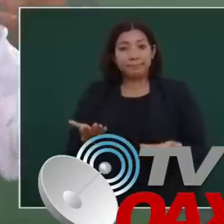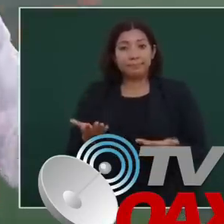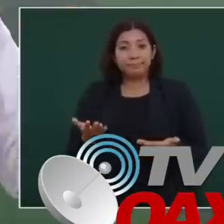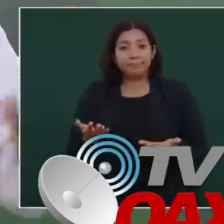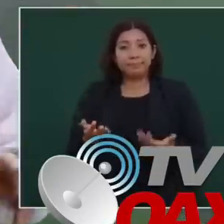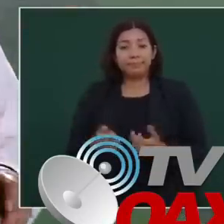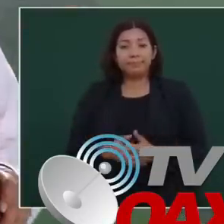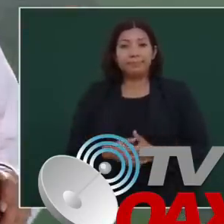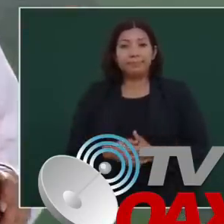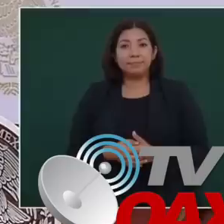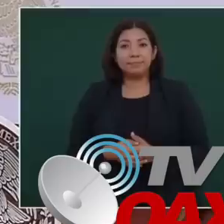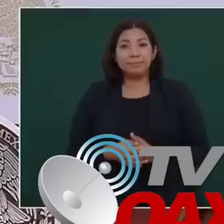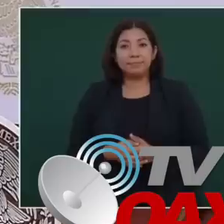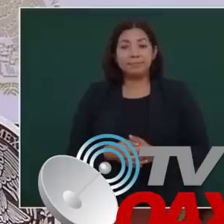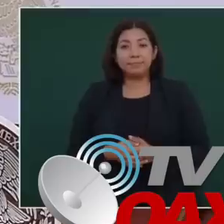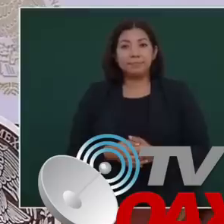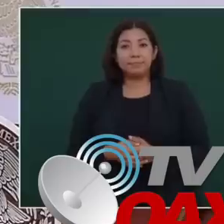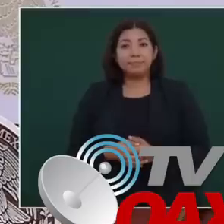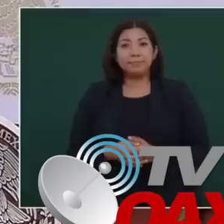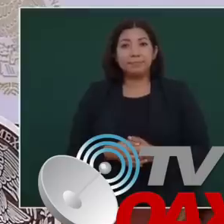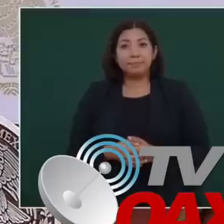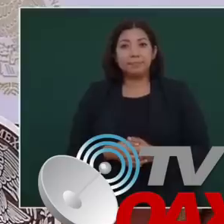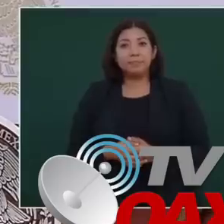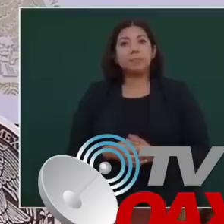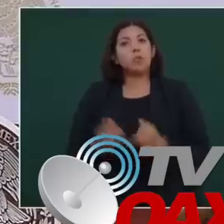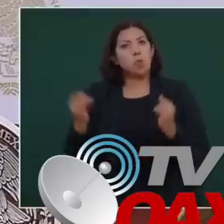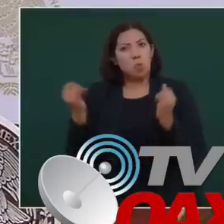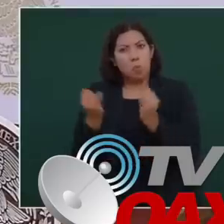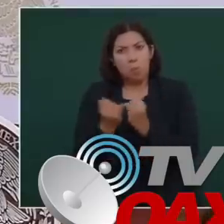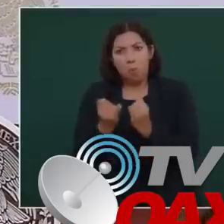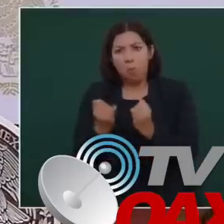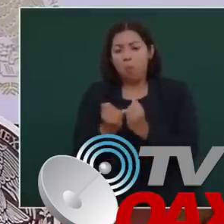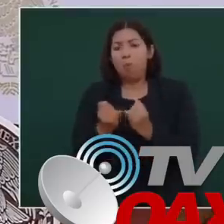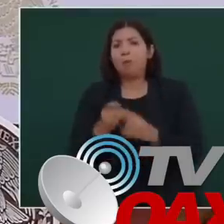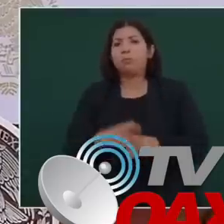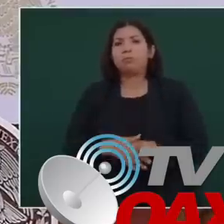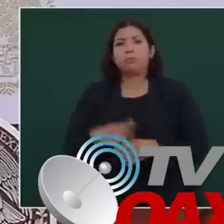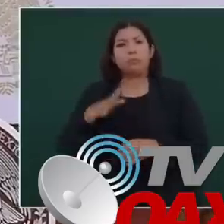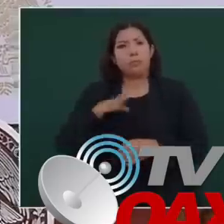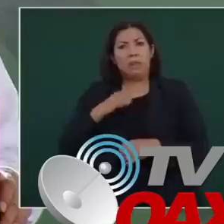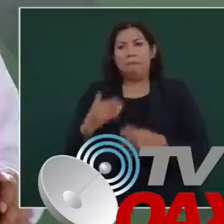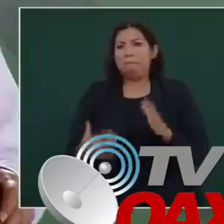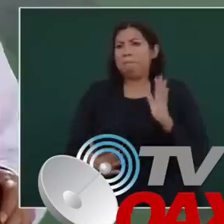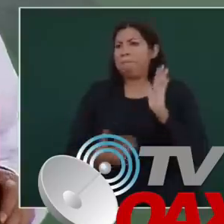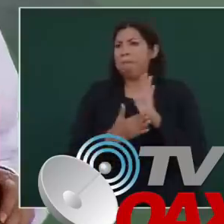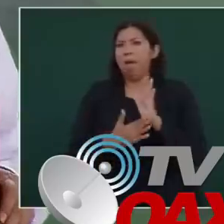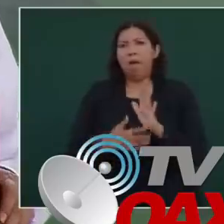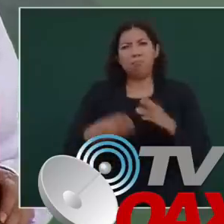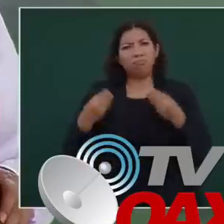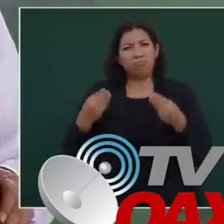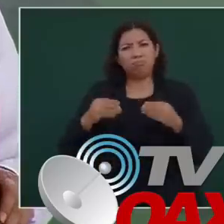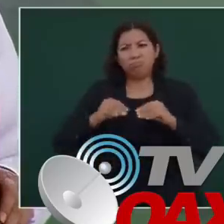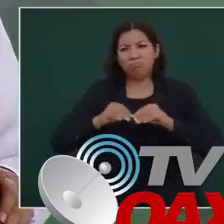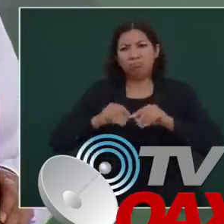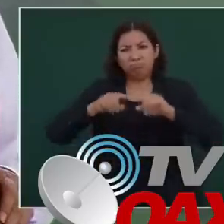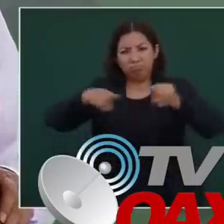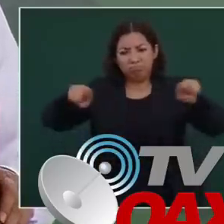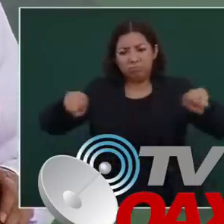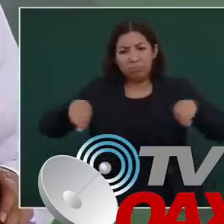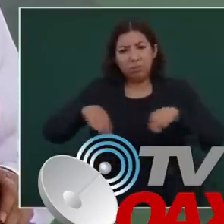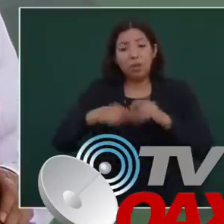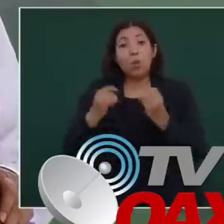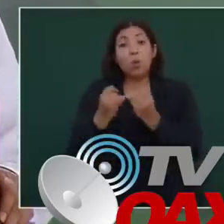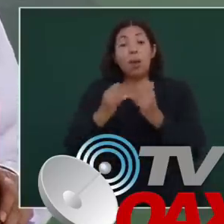Eh sí miles de hectáreas de reservas eh naturales y playas